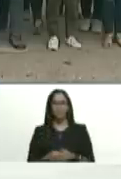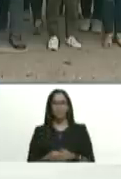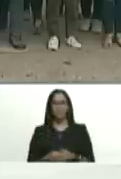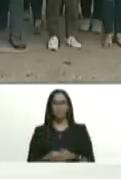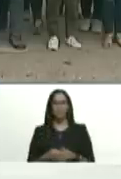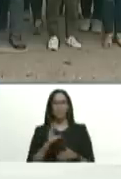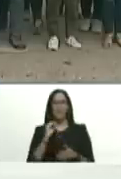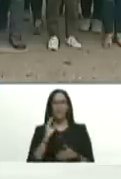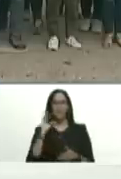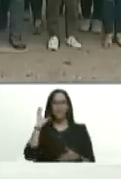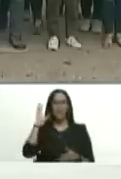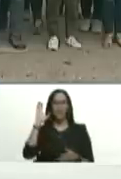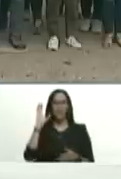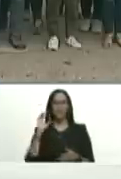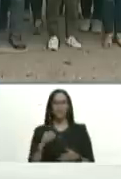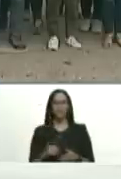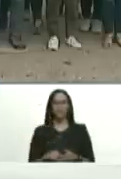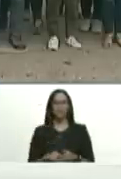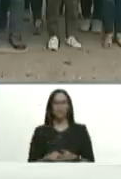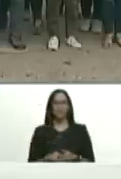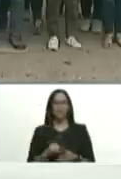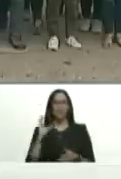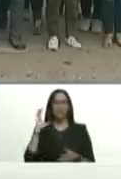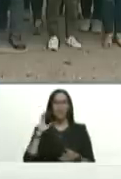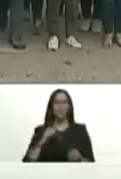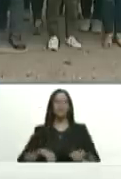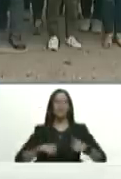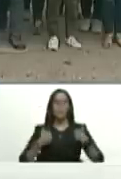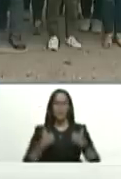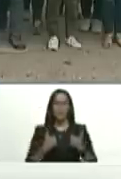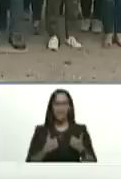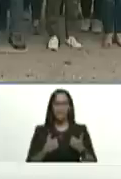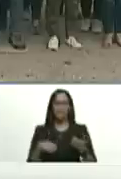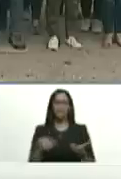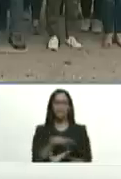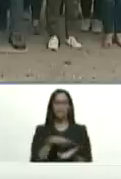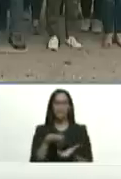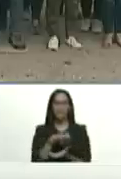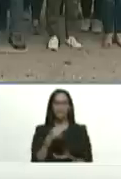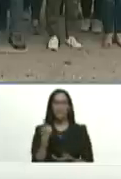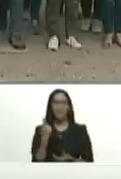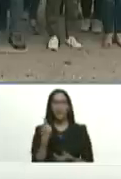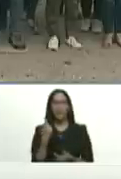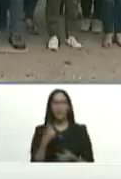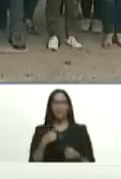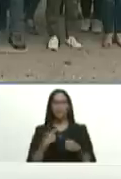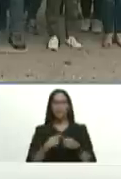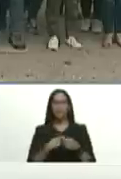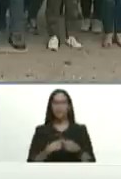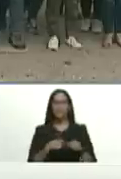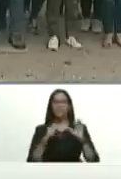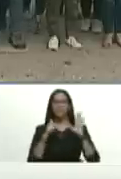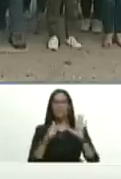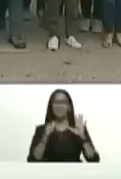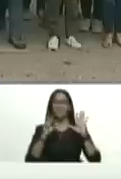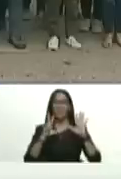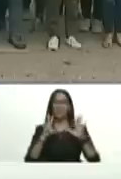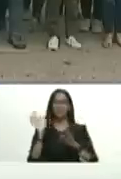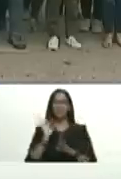Hablando del país, el estado más afectado por la falta del servicio,